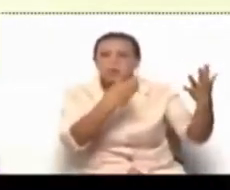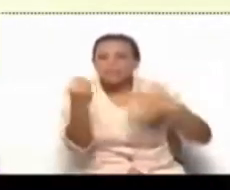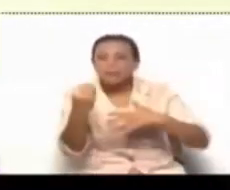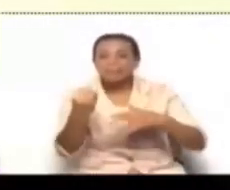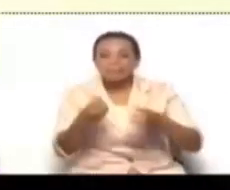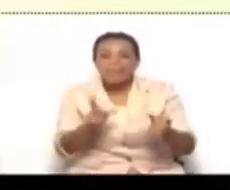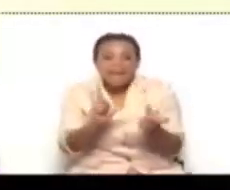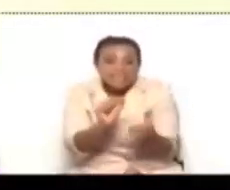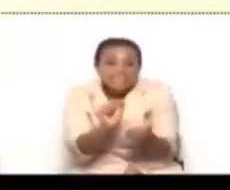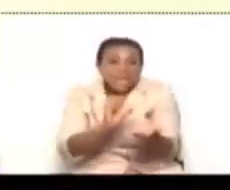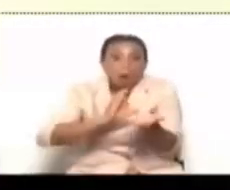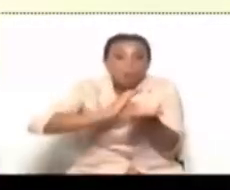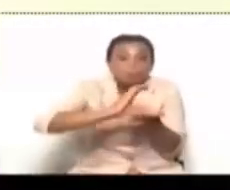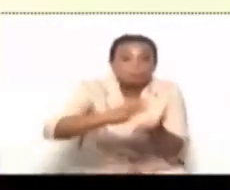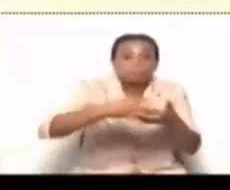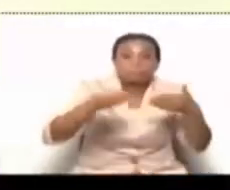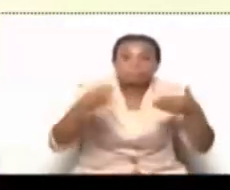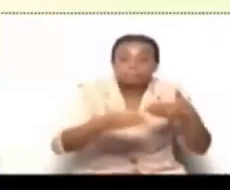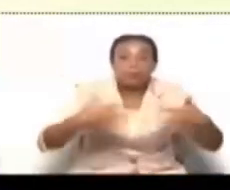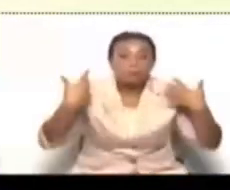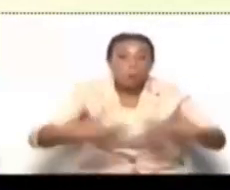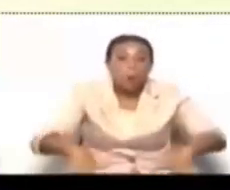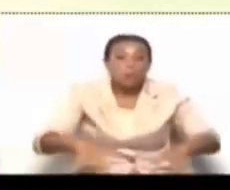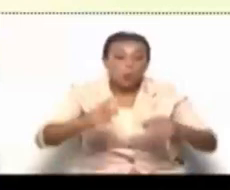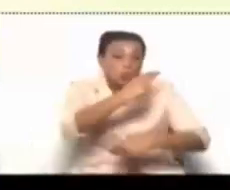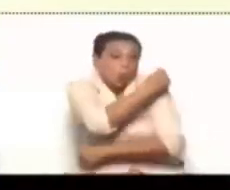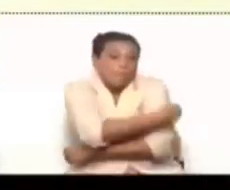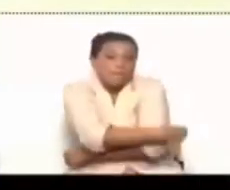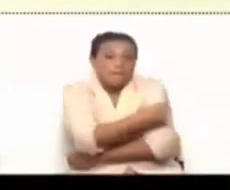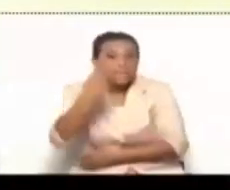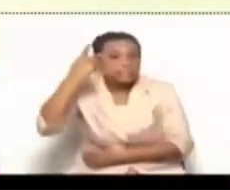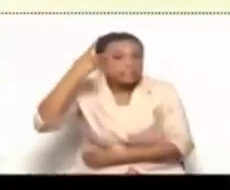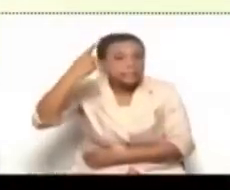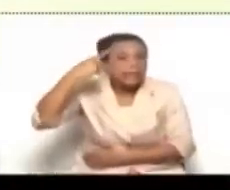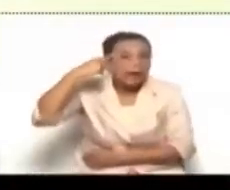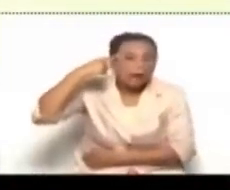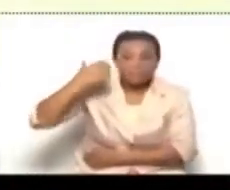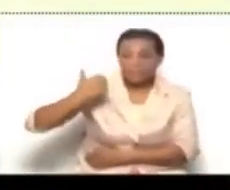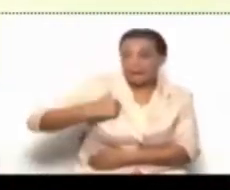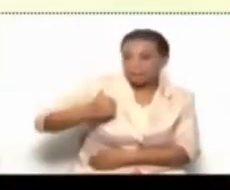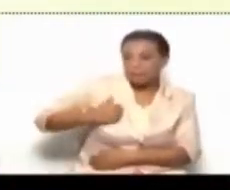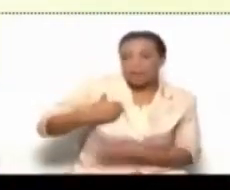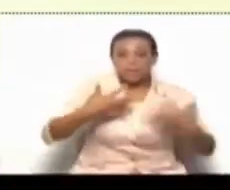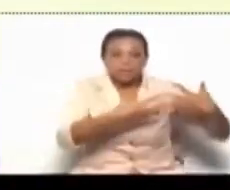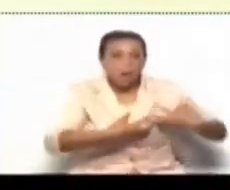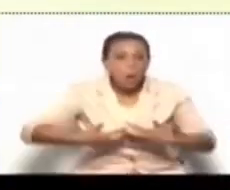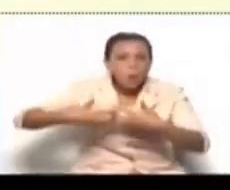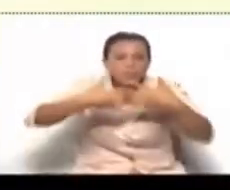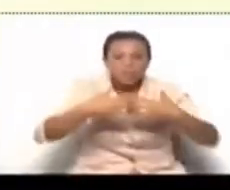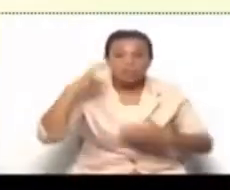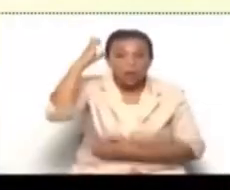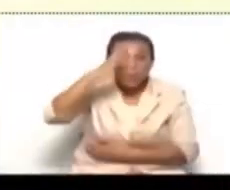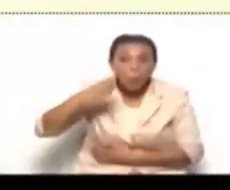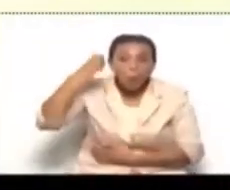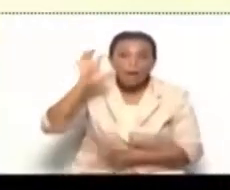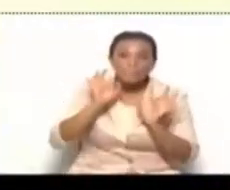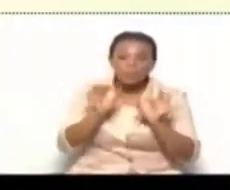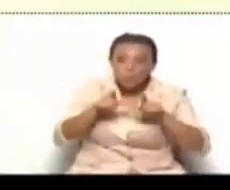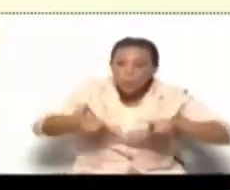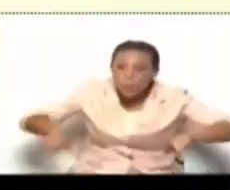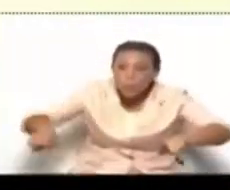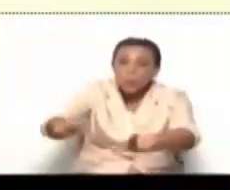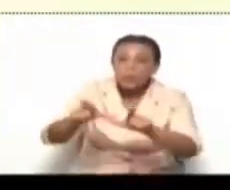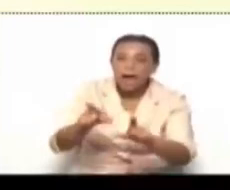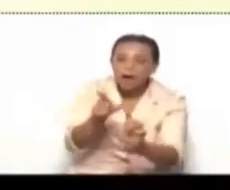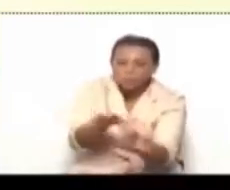dinero en importantes hospitales psiquiátricos de Canadá, de Estados Unidos y de Europa. ¿Para qué?